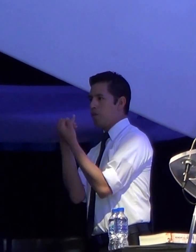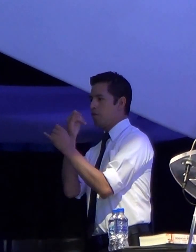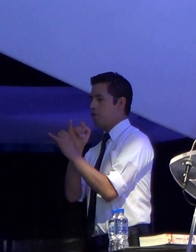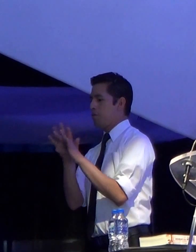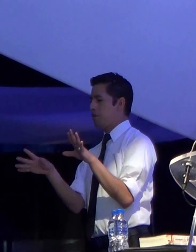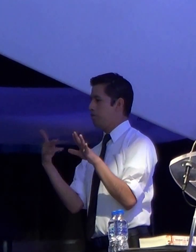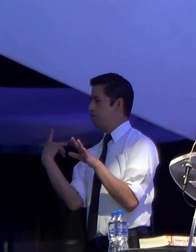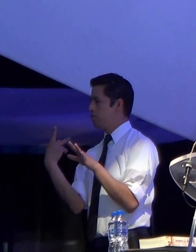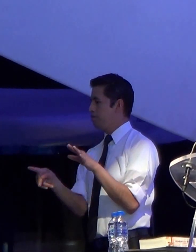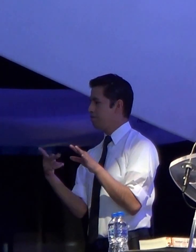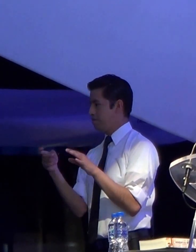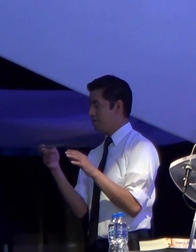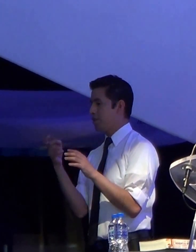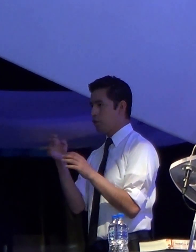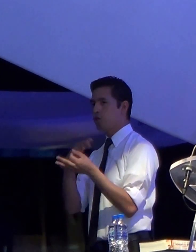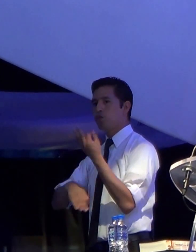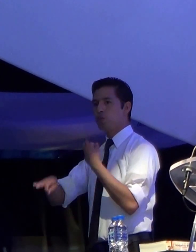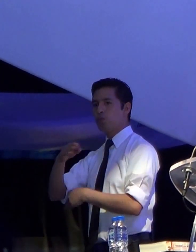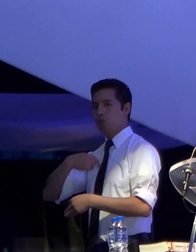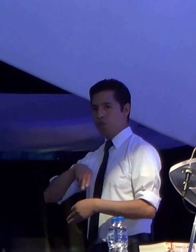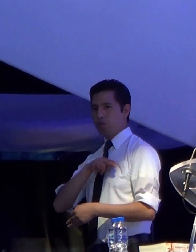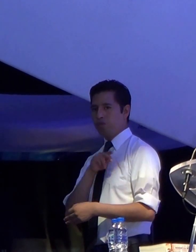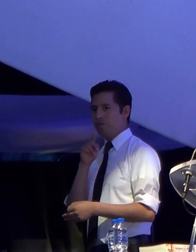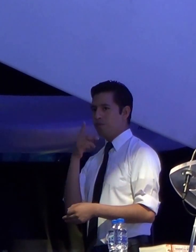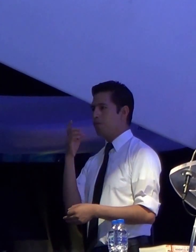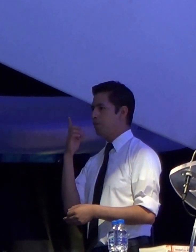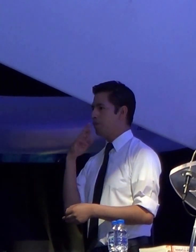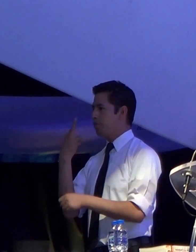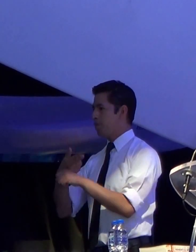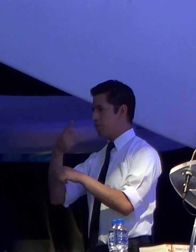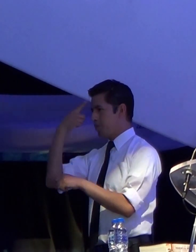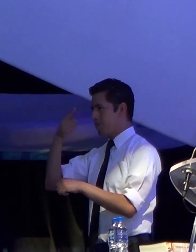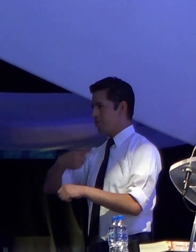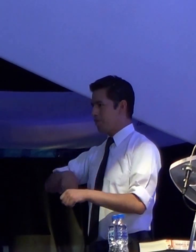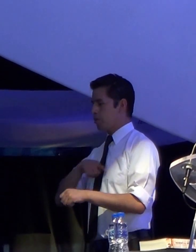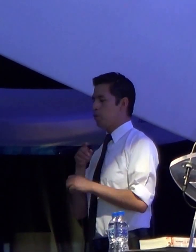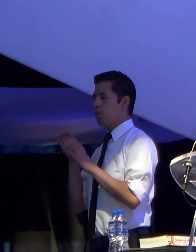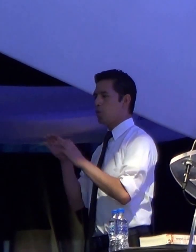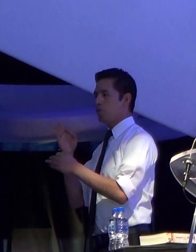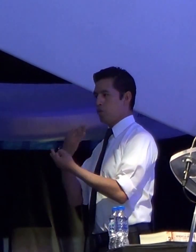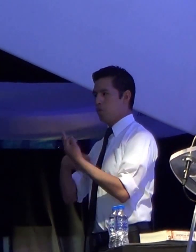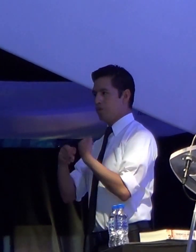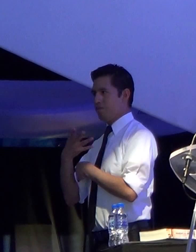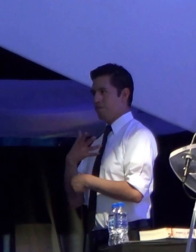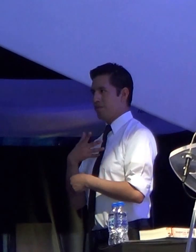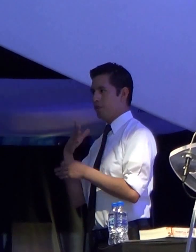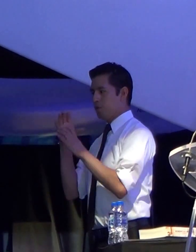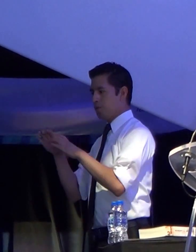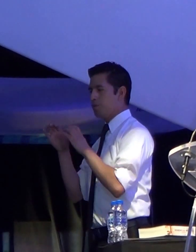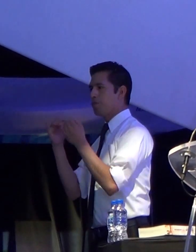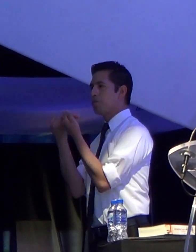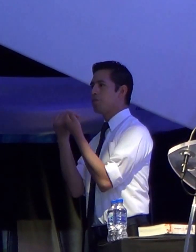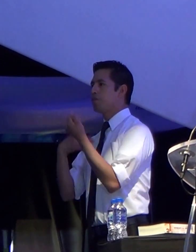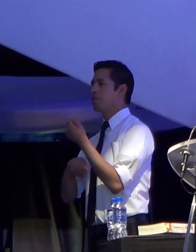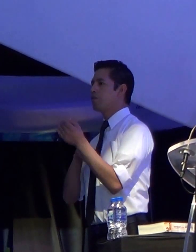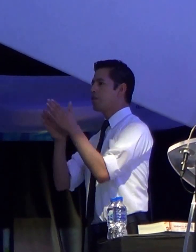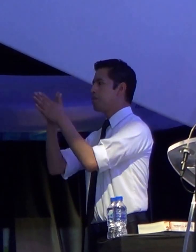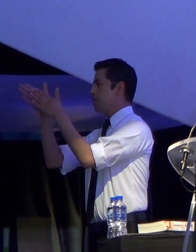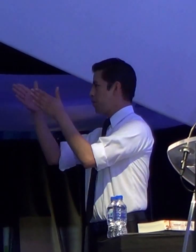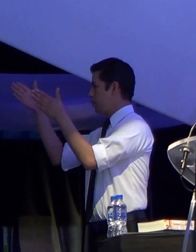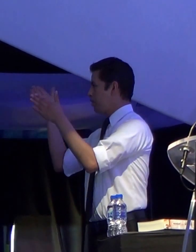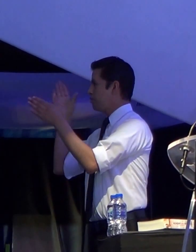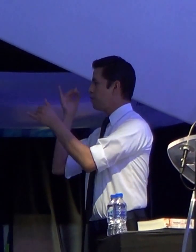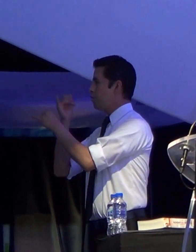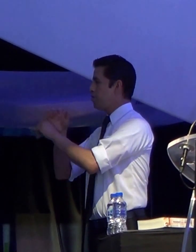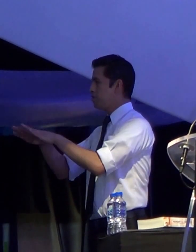bueno, está en todos que seamos capaces de salvaguardar lo que tenemos, que lleguemos a las bibliotecas, a los archivos,